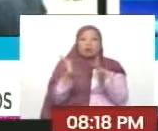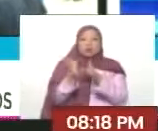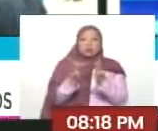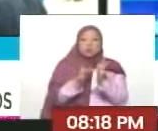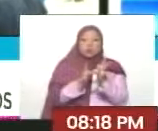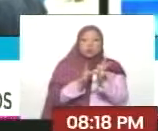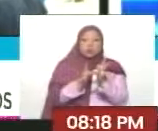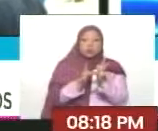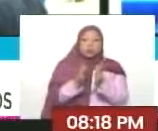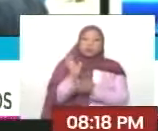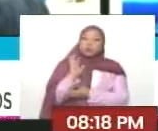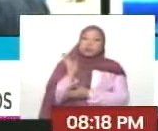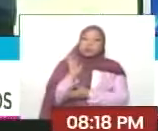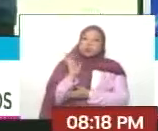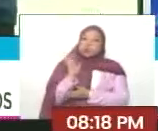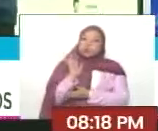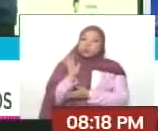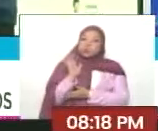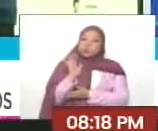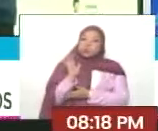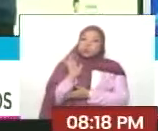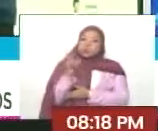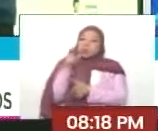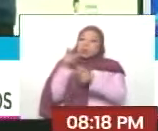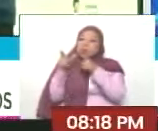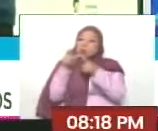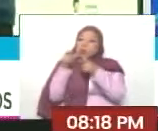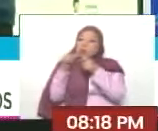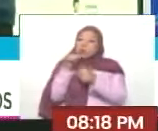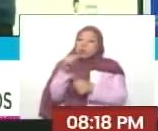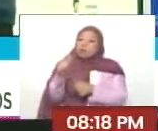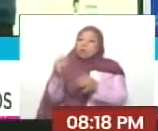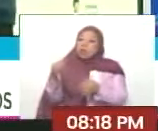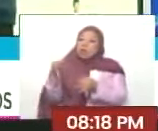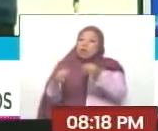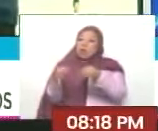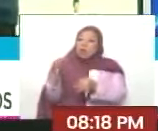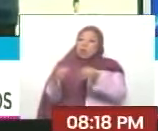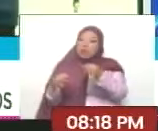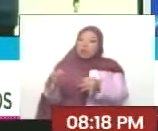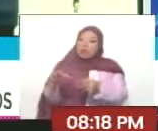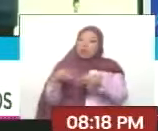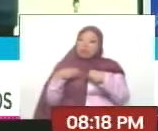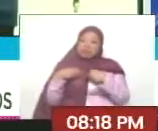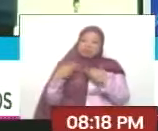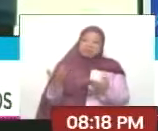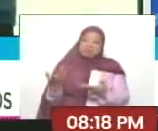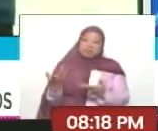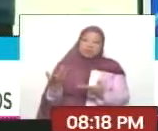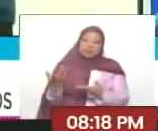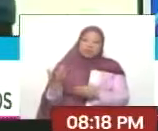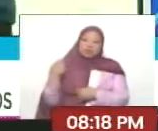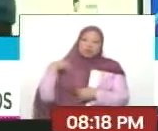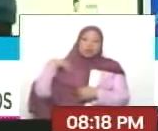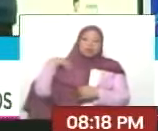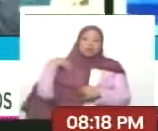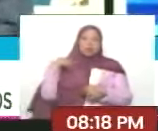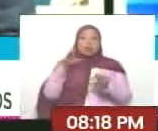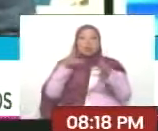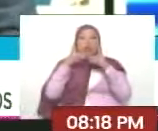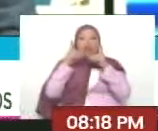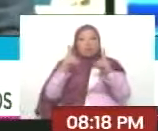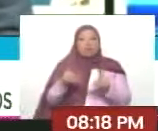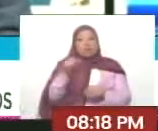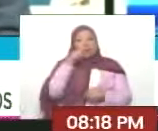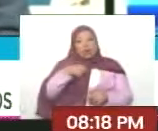es una audiencia. Ajá. De un juicio que no reconocemos. El pueblo ha